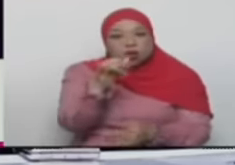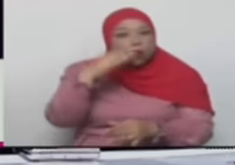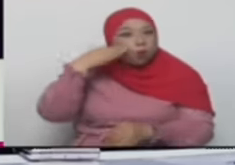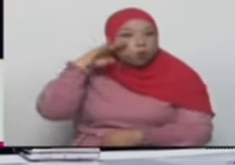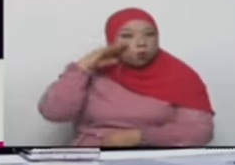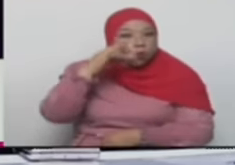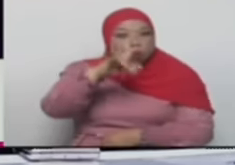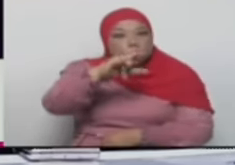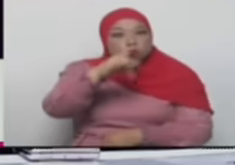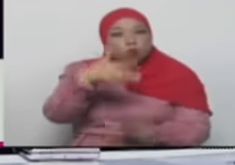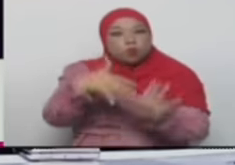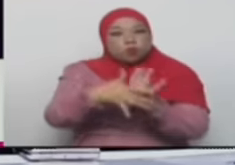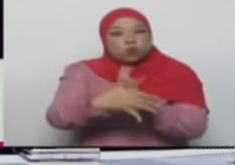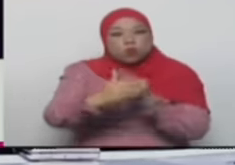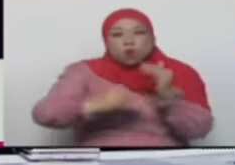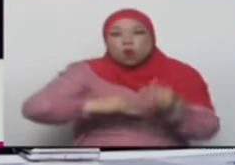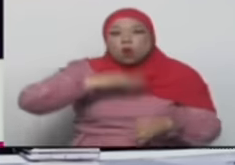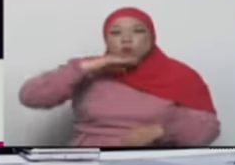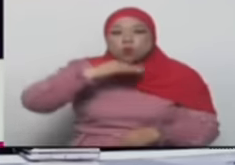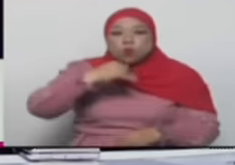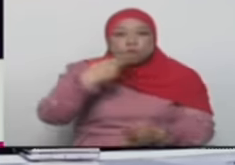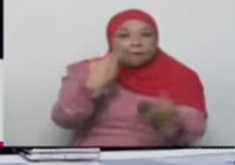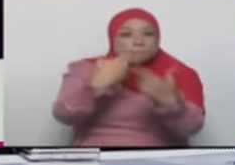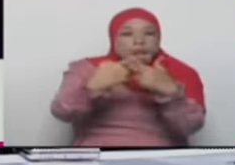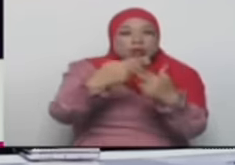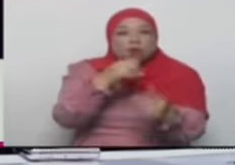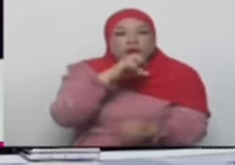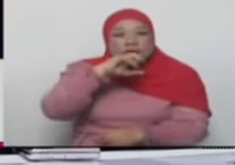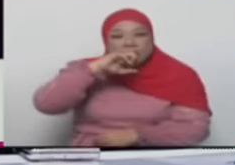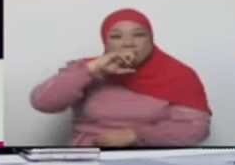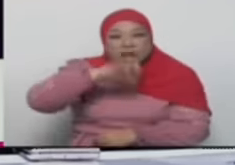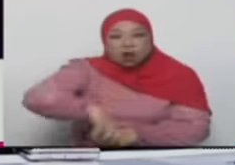las redes sociales y saturar y envenenar de odio